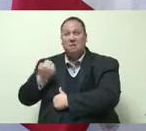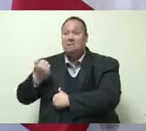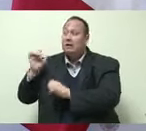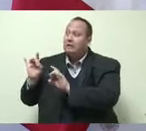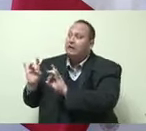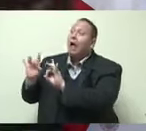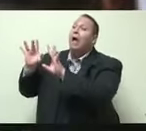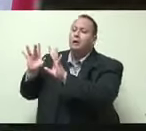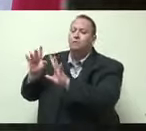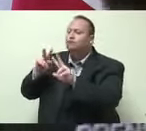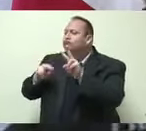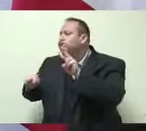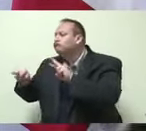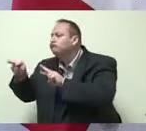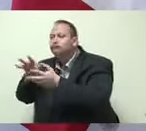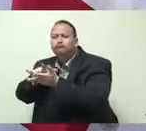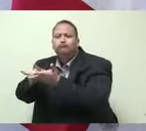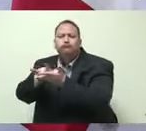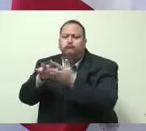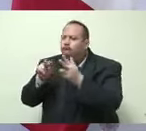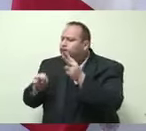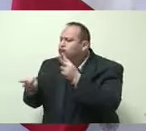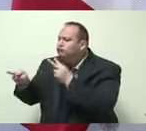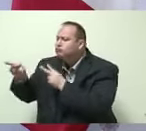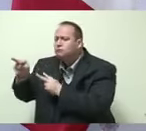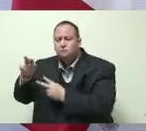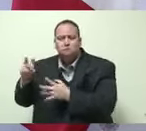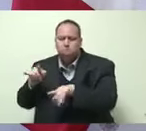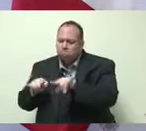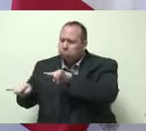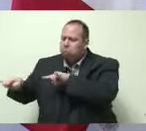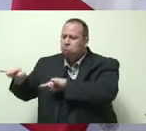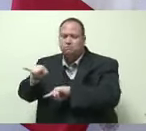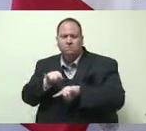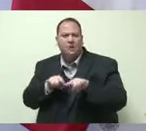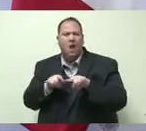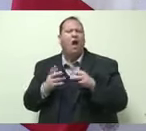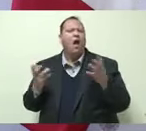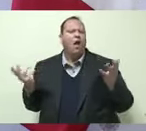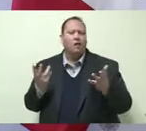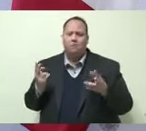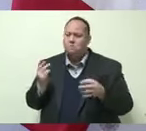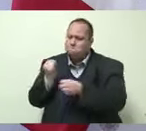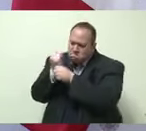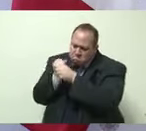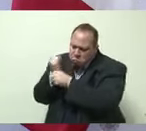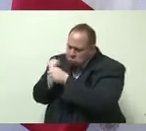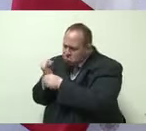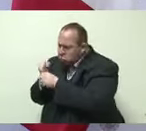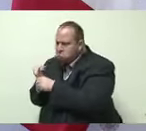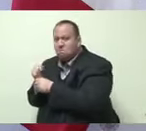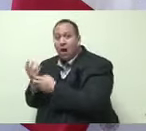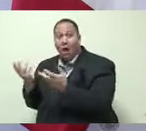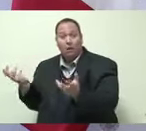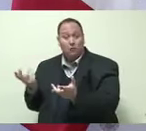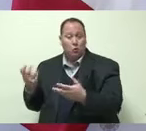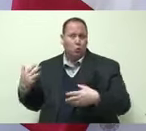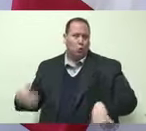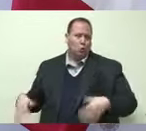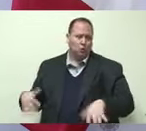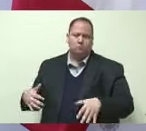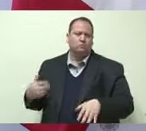tuvieron noticia han estado apoyando, reaccionando y pues desarrollando también tareas extraordinarias.